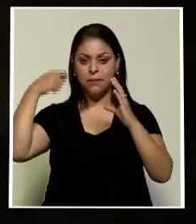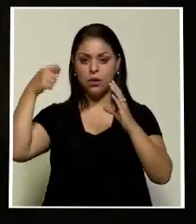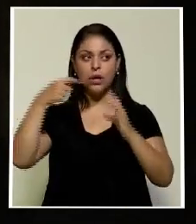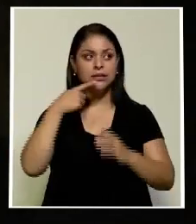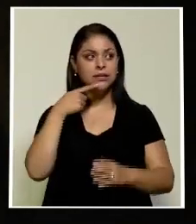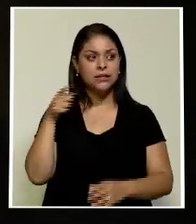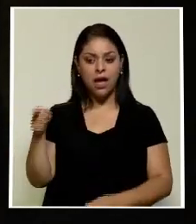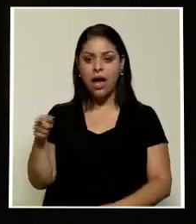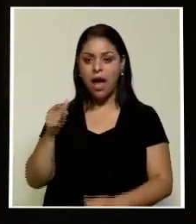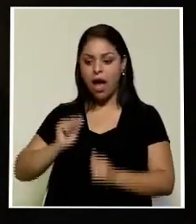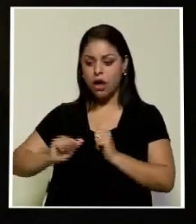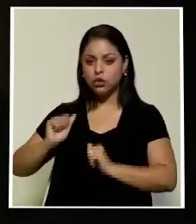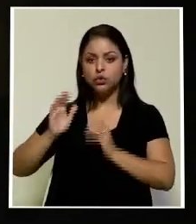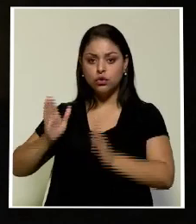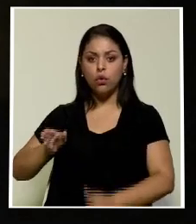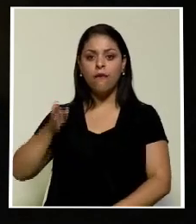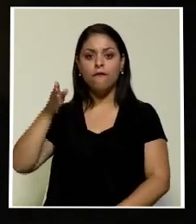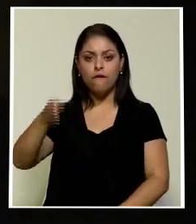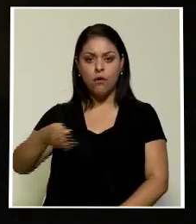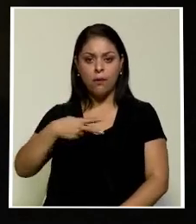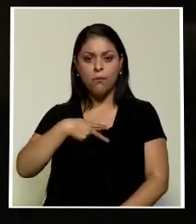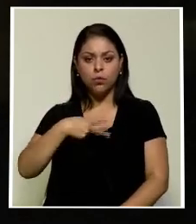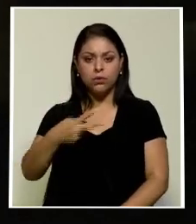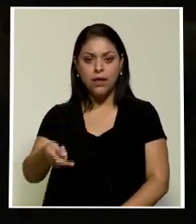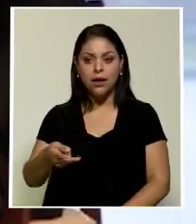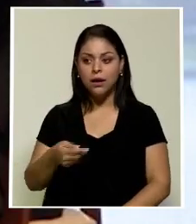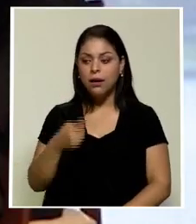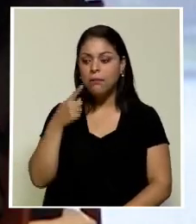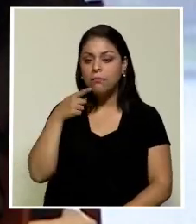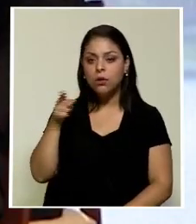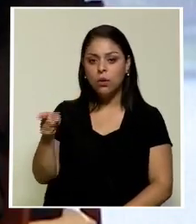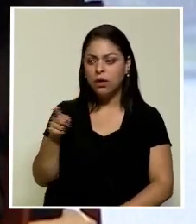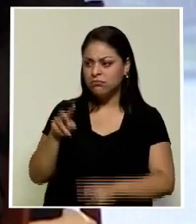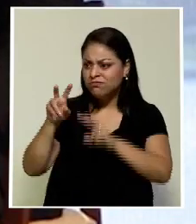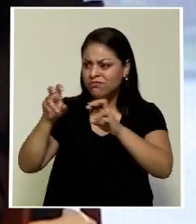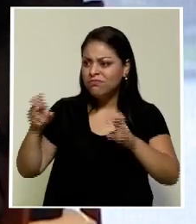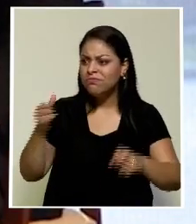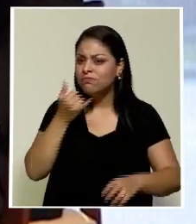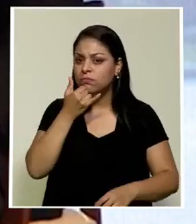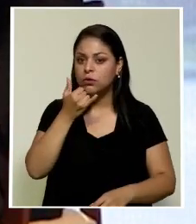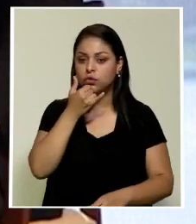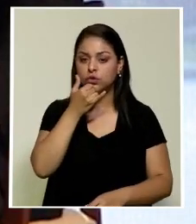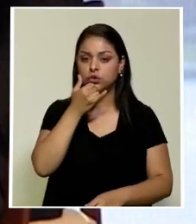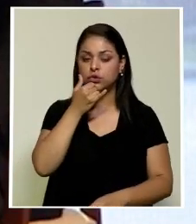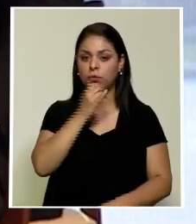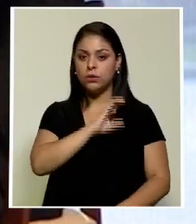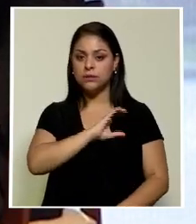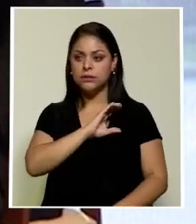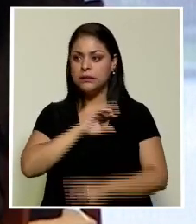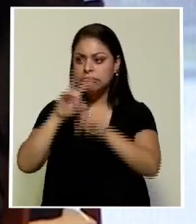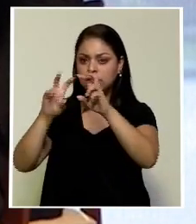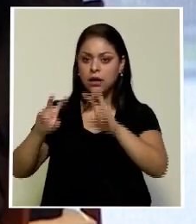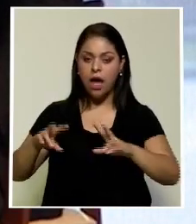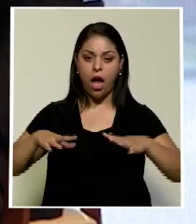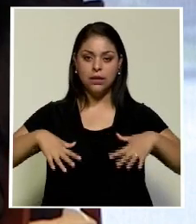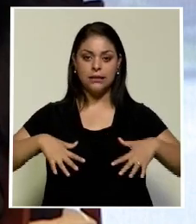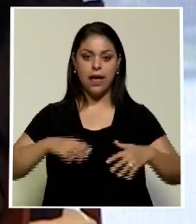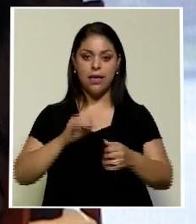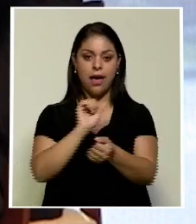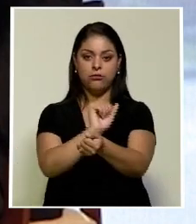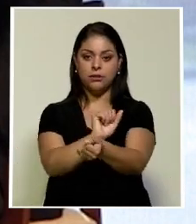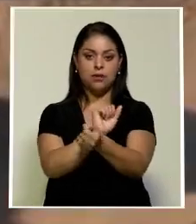de forma voluntaria y fue interrogado por detectives. Añadió que por ahora nadie ha sido arrestado por el caso ni se han